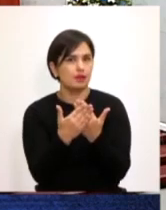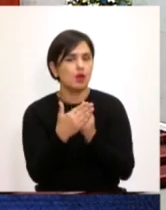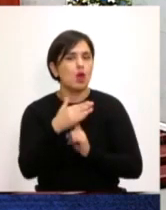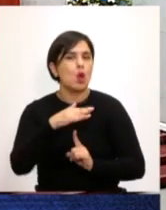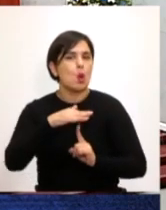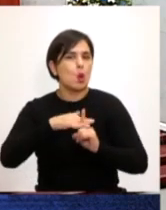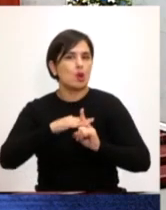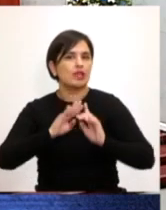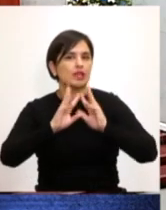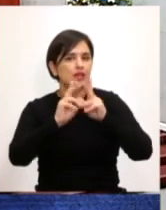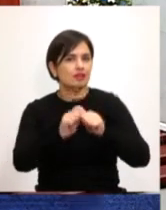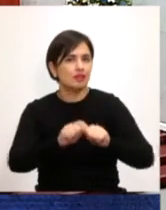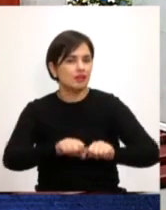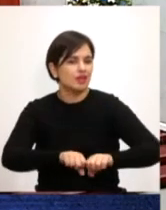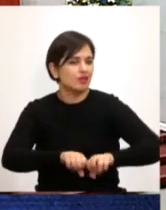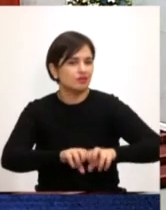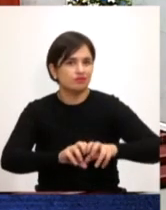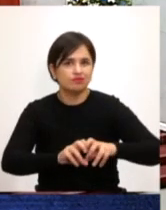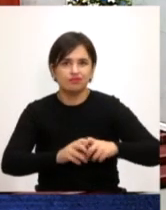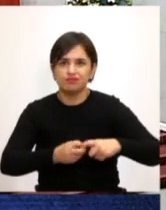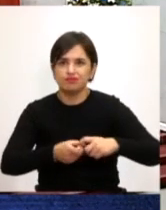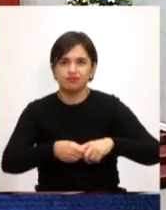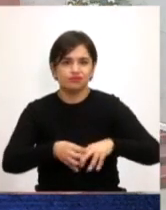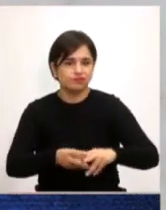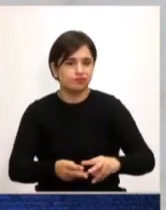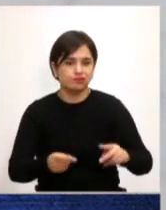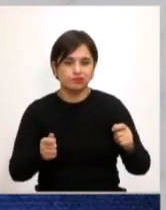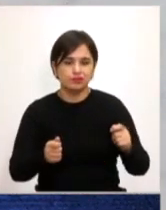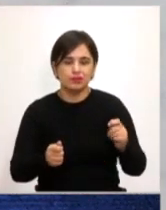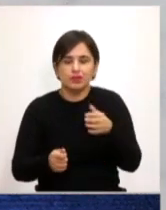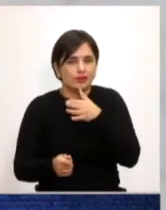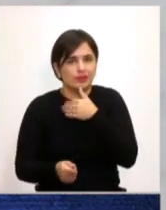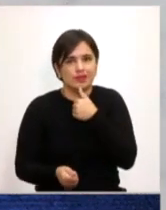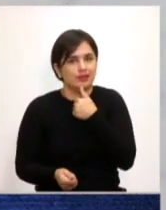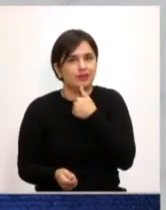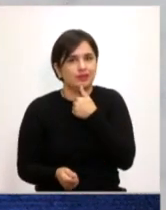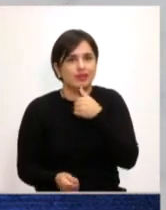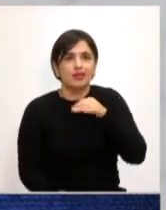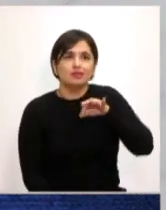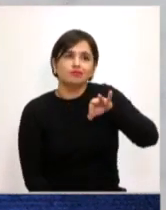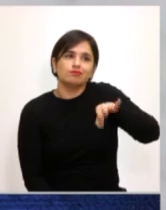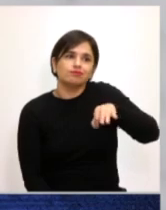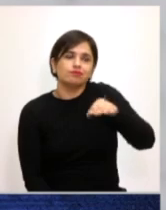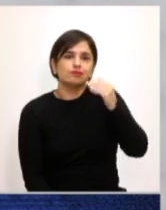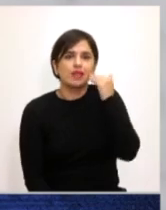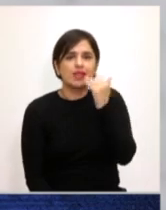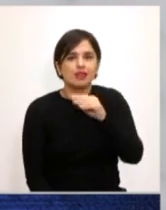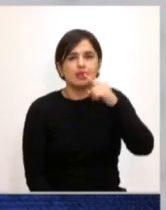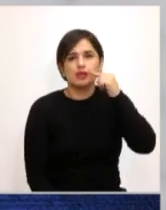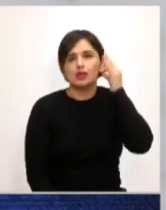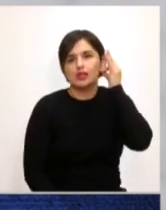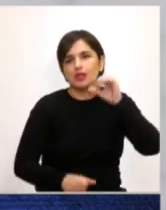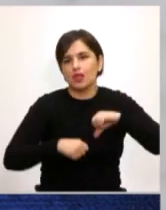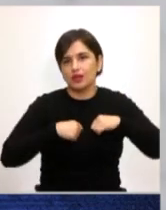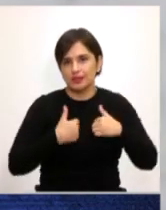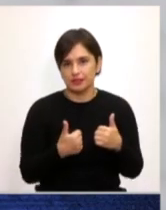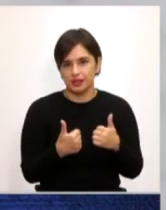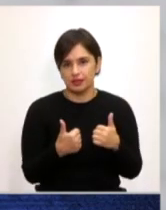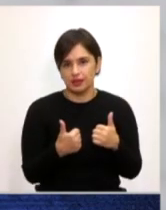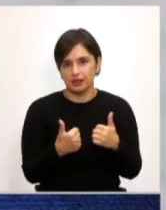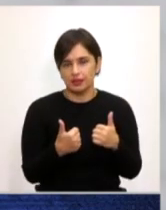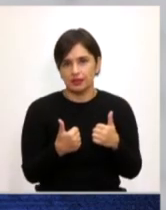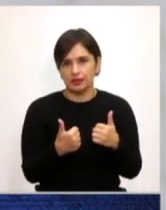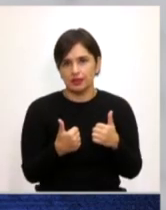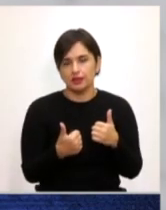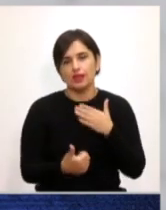en familias destruidas o inexistentes, en la soledad de muchos niños y adolescentes que